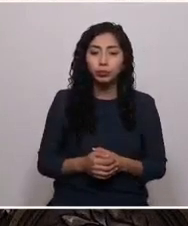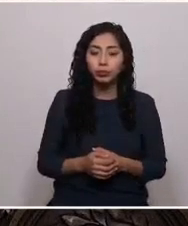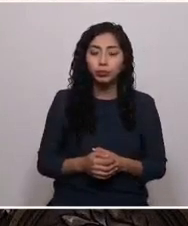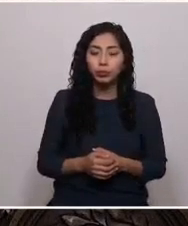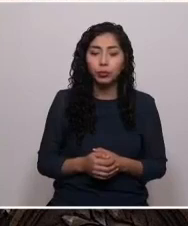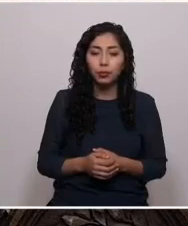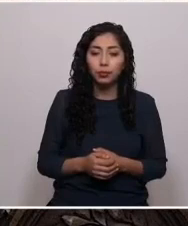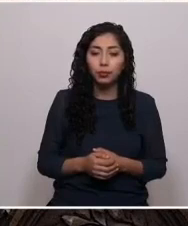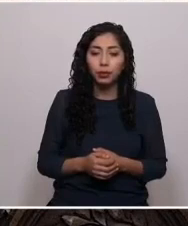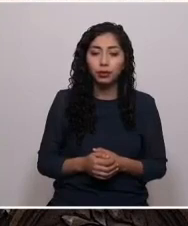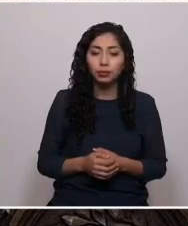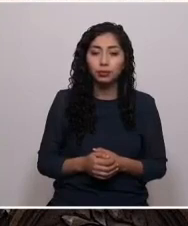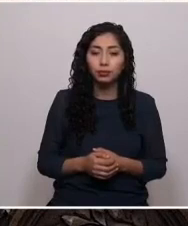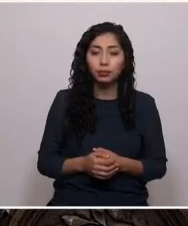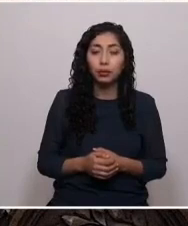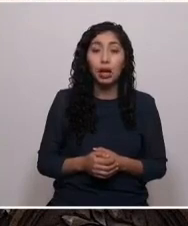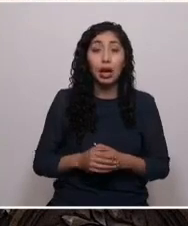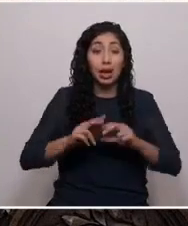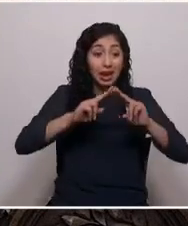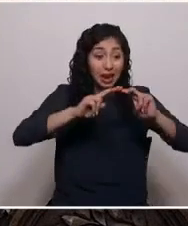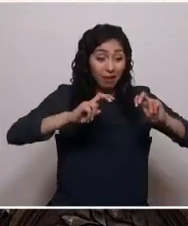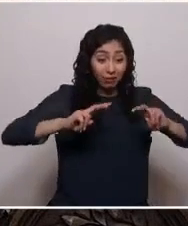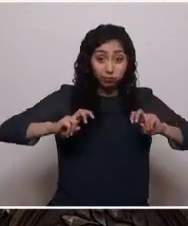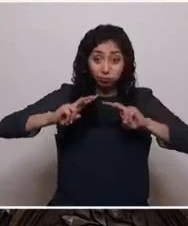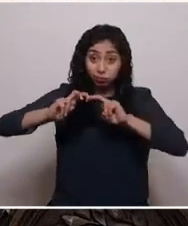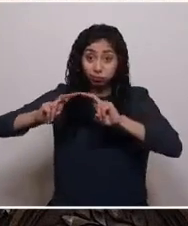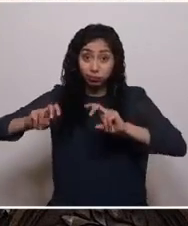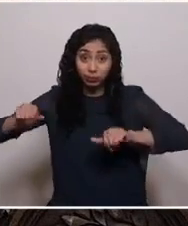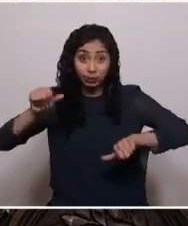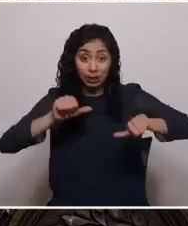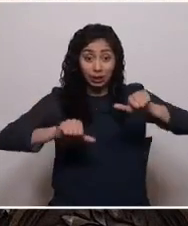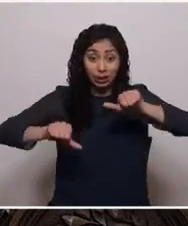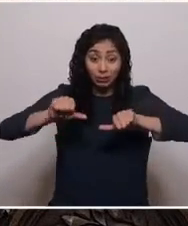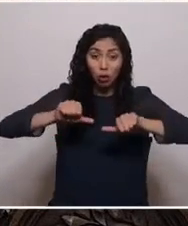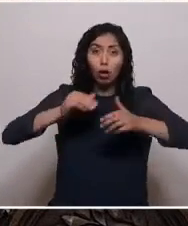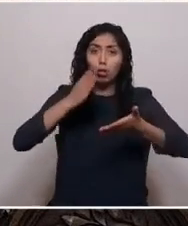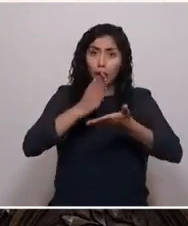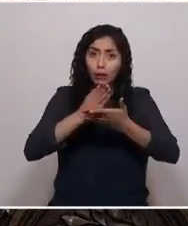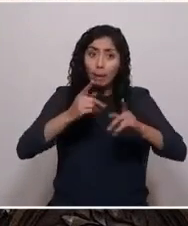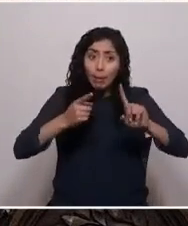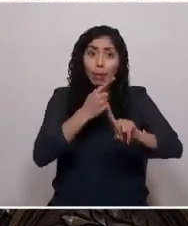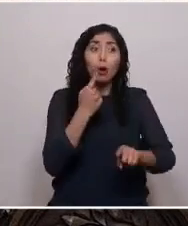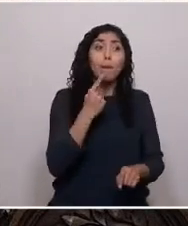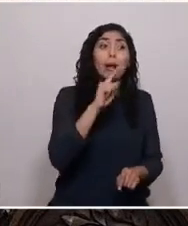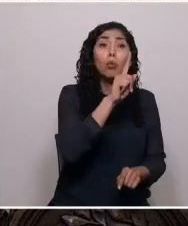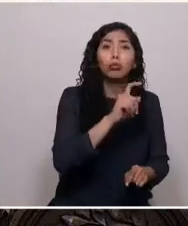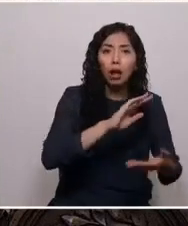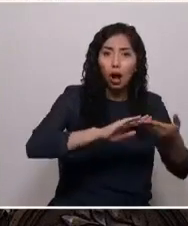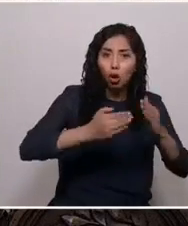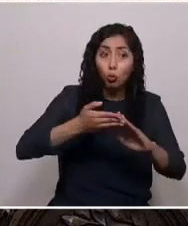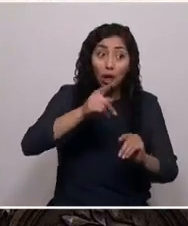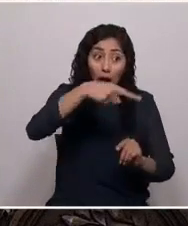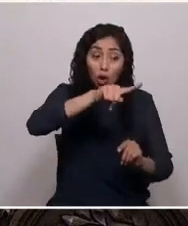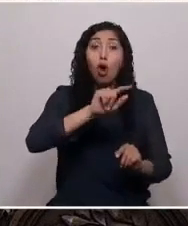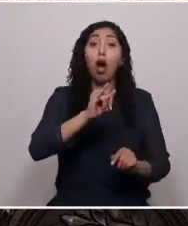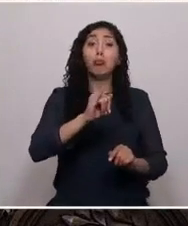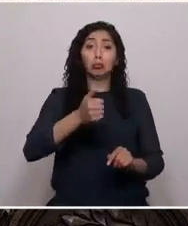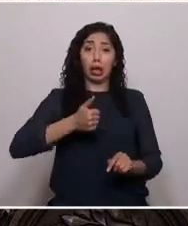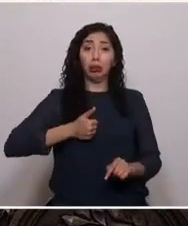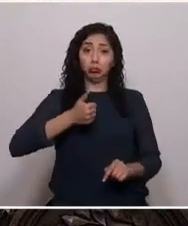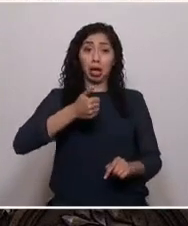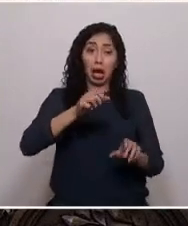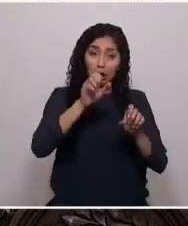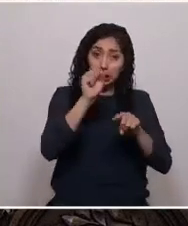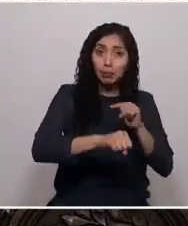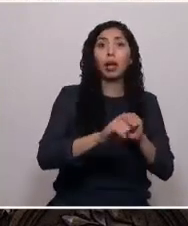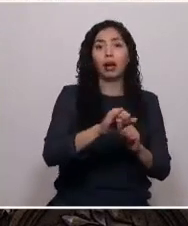Suchimutusma, que la investigación científica en la licana se efectúe con el consentimiento de las comunidades, asegurando la participación indígena,